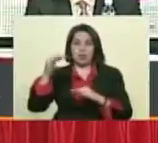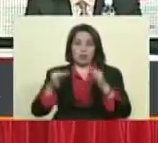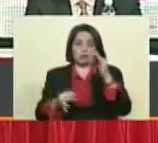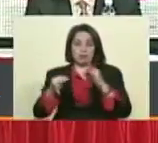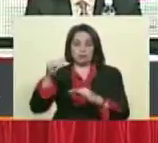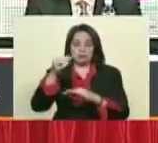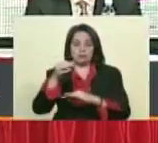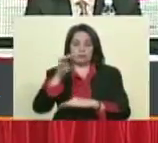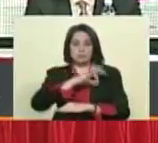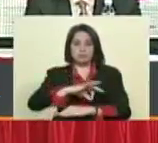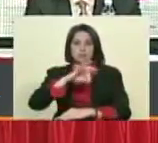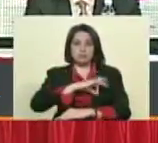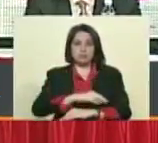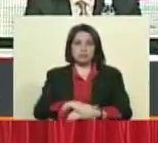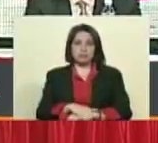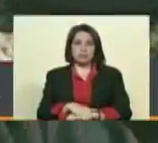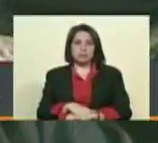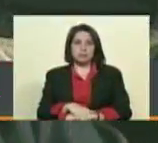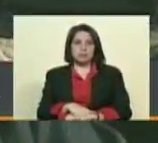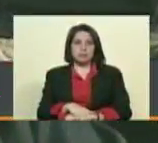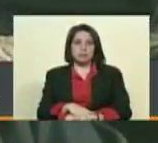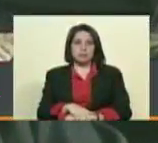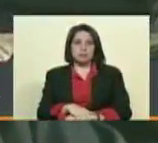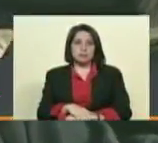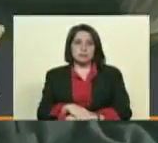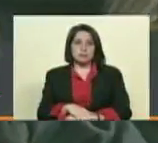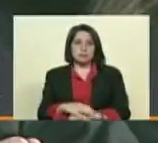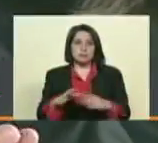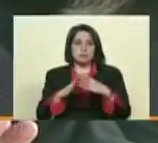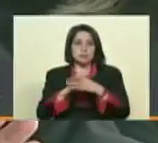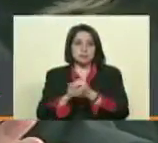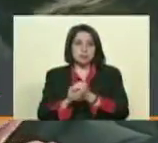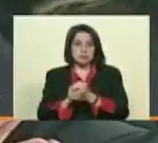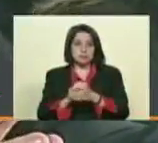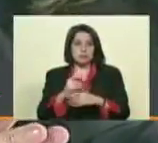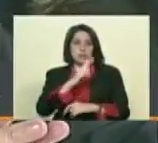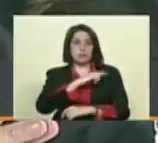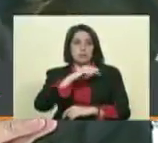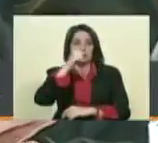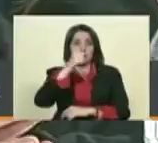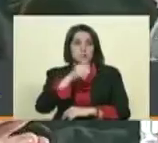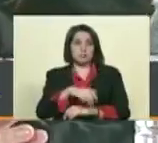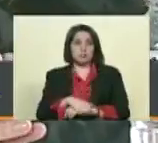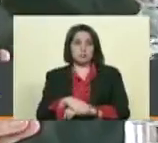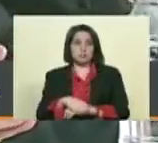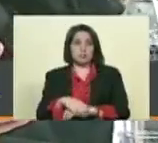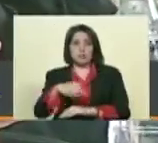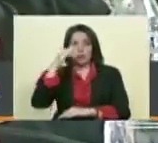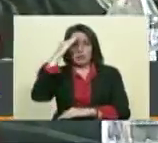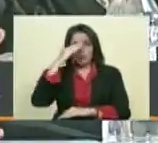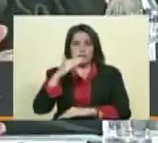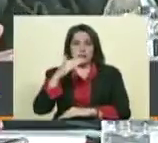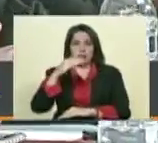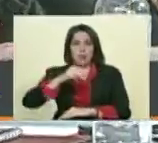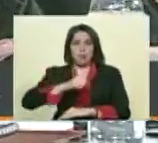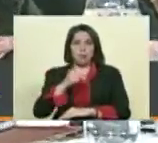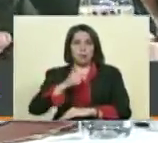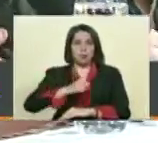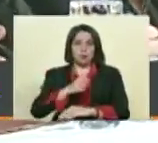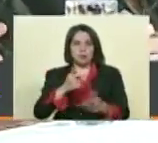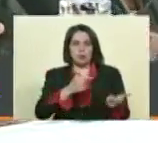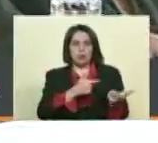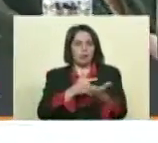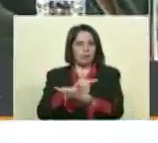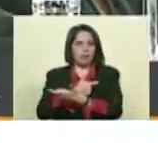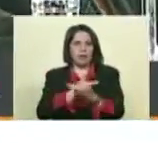Ciudadano, compañeros todos, altas autoridades, militares, policiales del país, bomberiles.